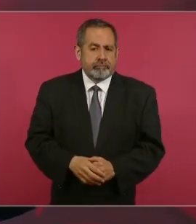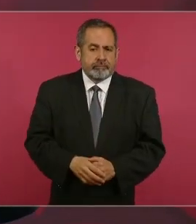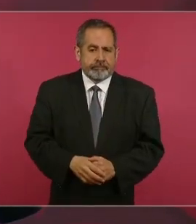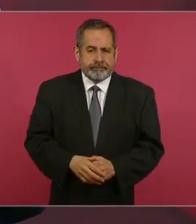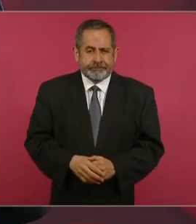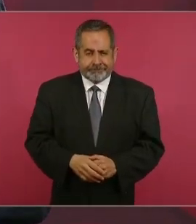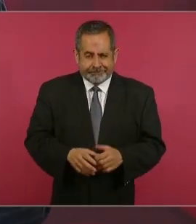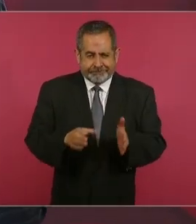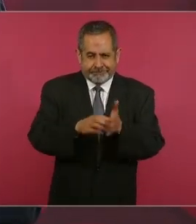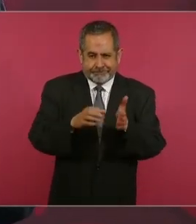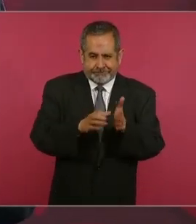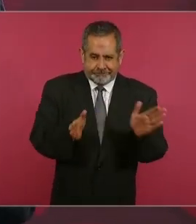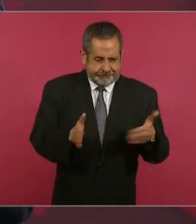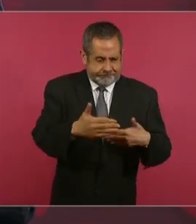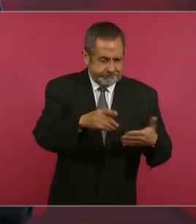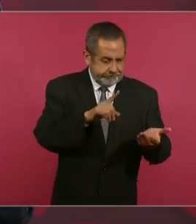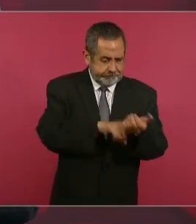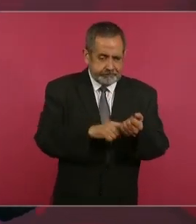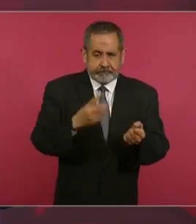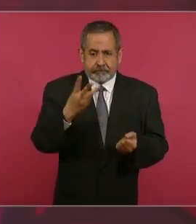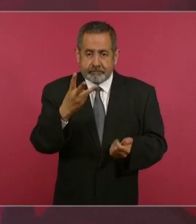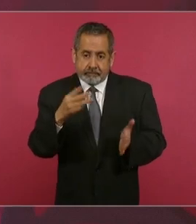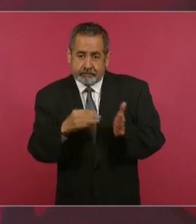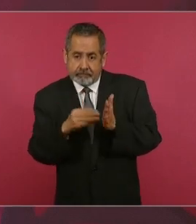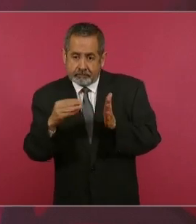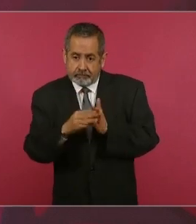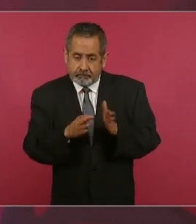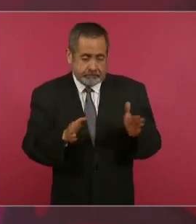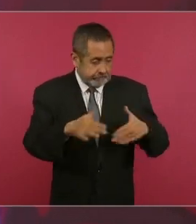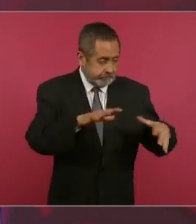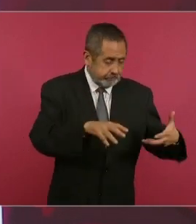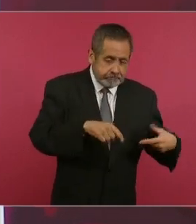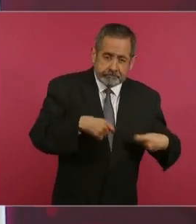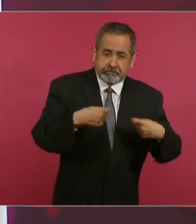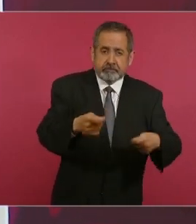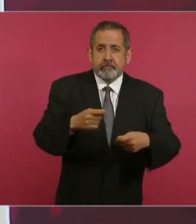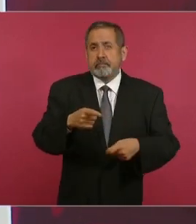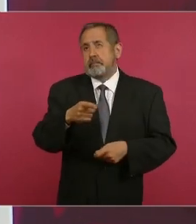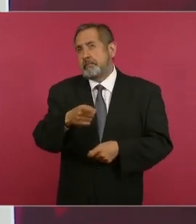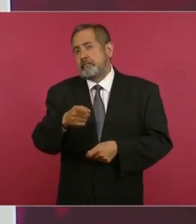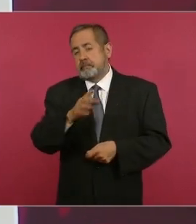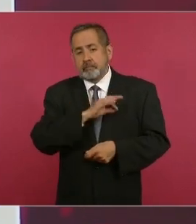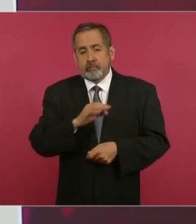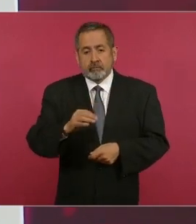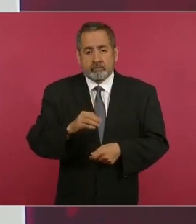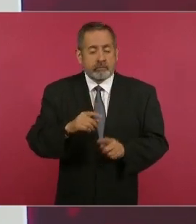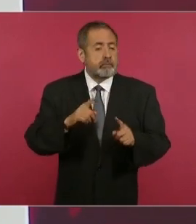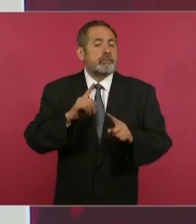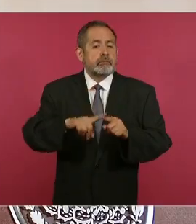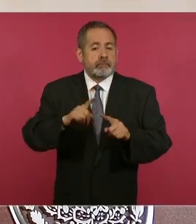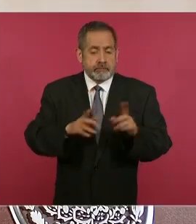de canastas. 3 millones porque es una canasta por